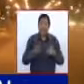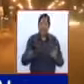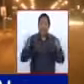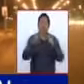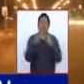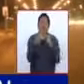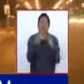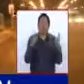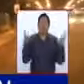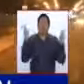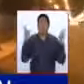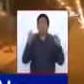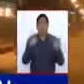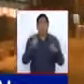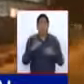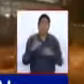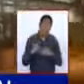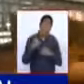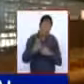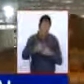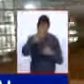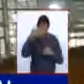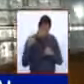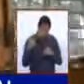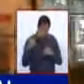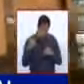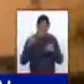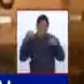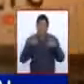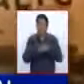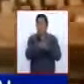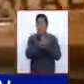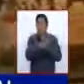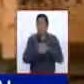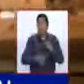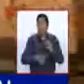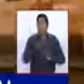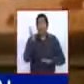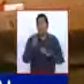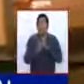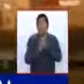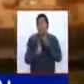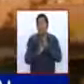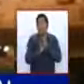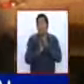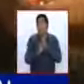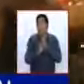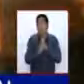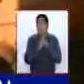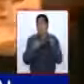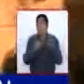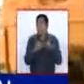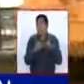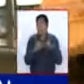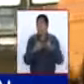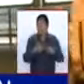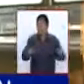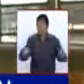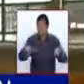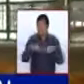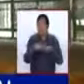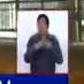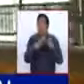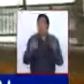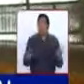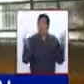no, ya estaba alumbrada, la parte posterior donde está el ingreso y salida de buses es un lugar colindante a los terrenos de la aduana